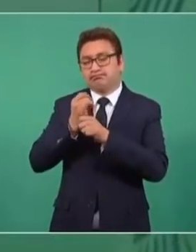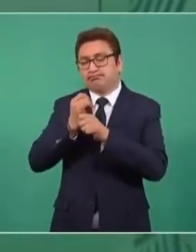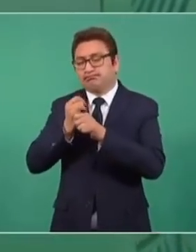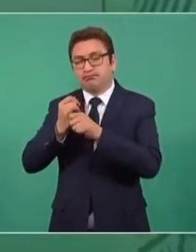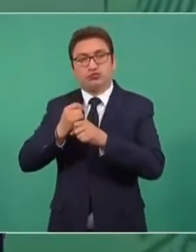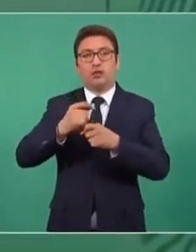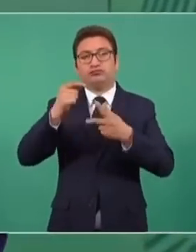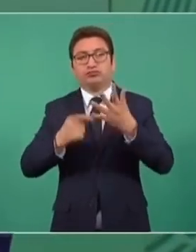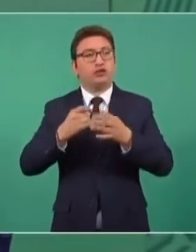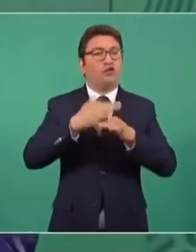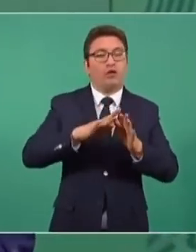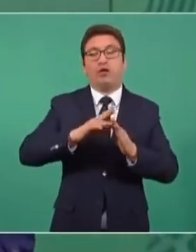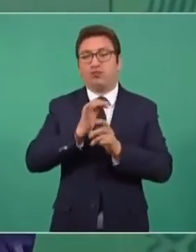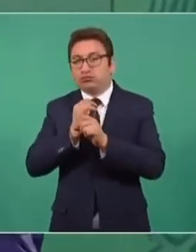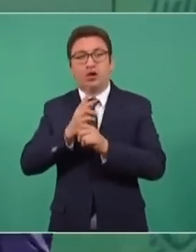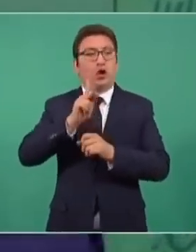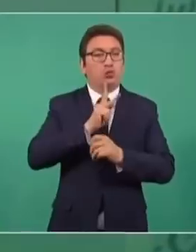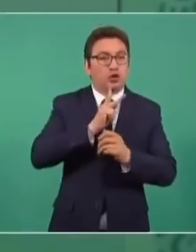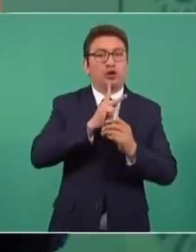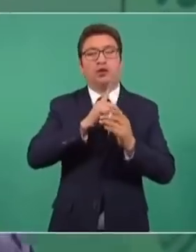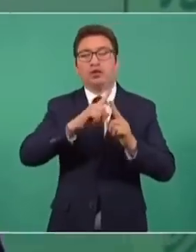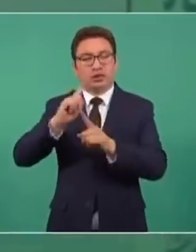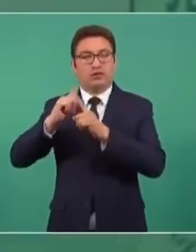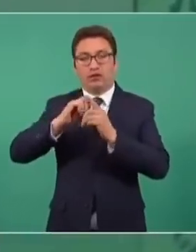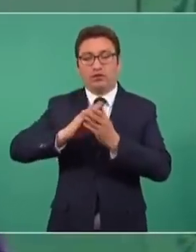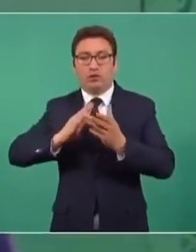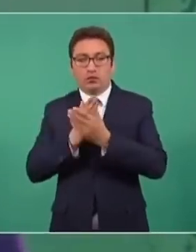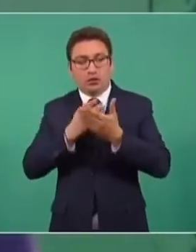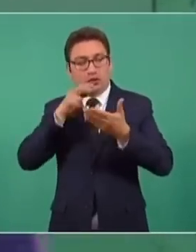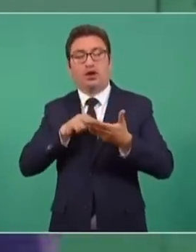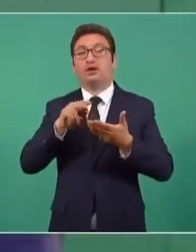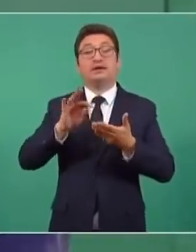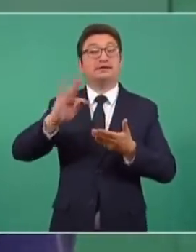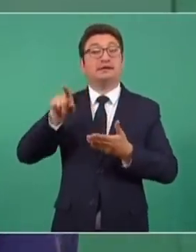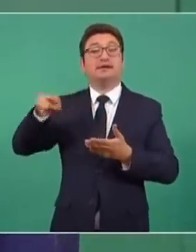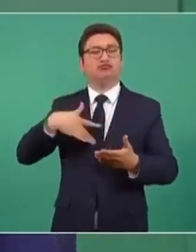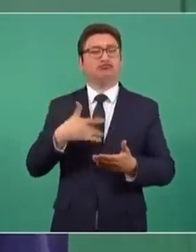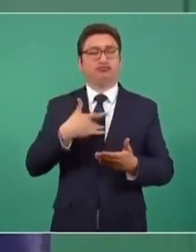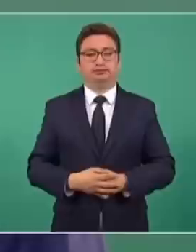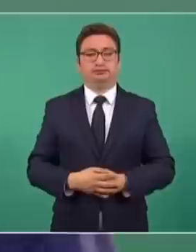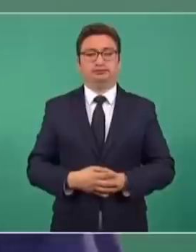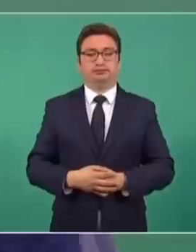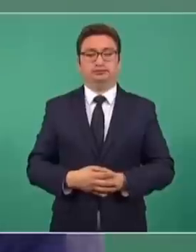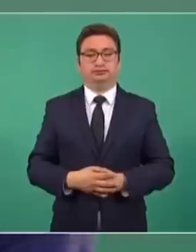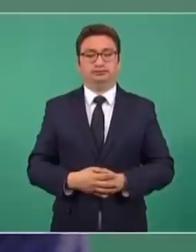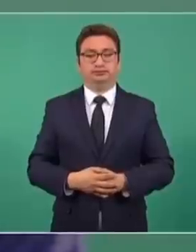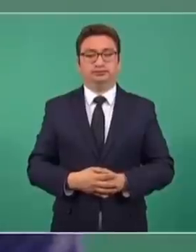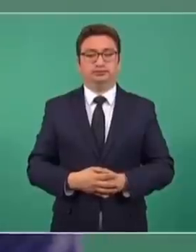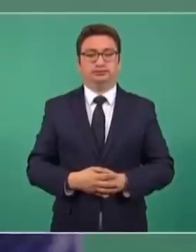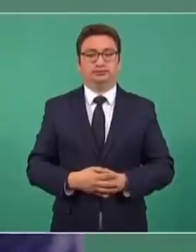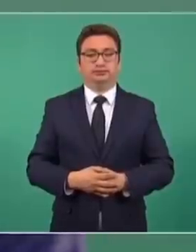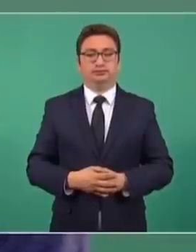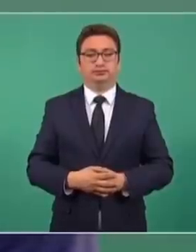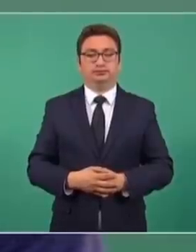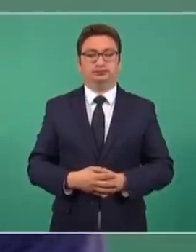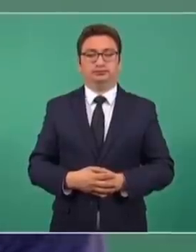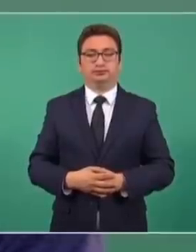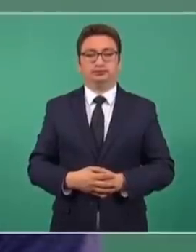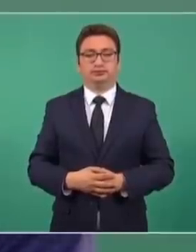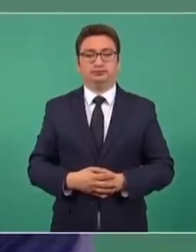averigua, recoge las pruebas y si lo considera, le solicita al juez que